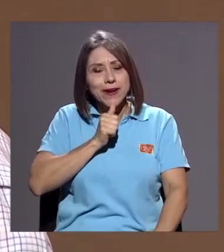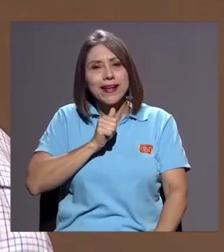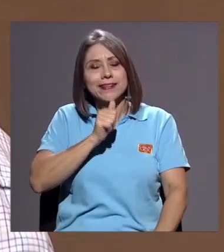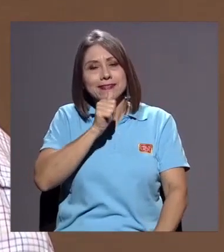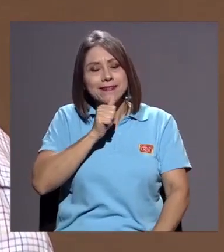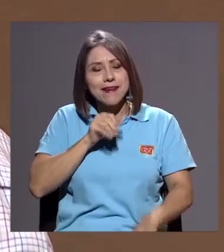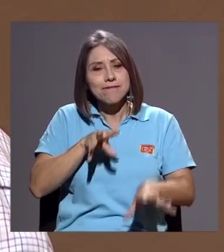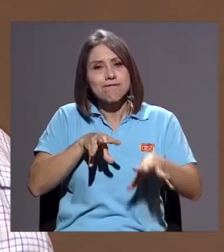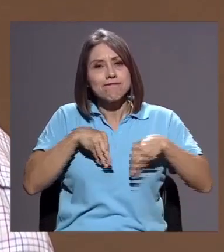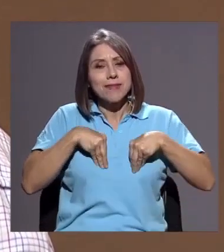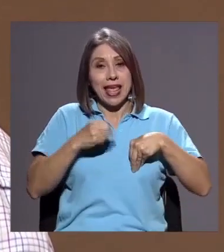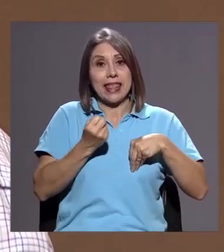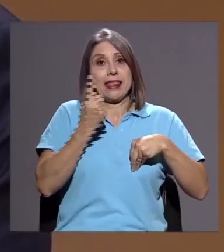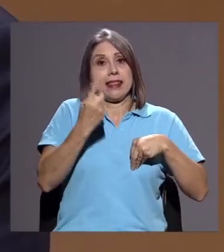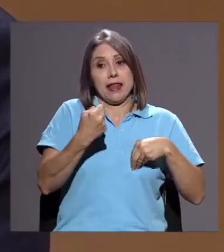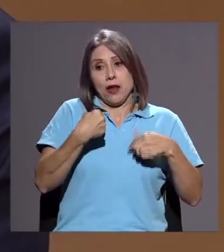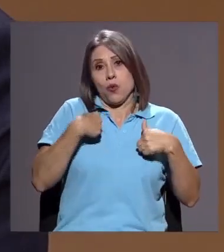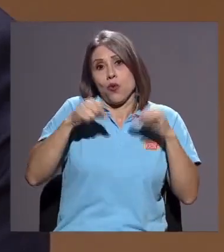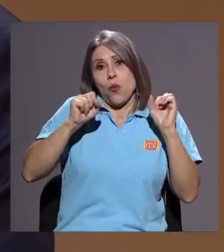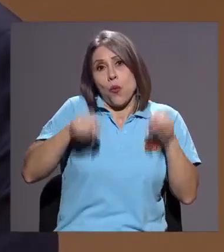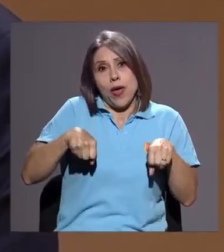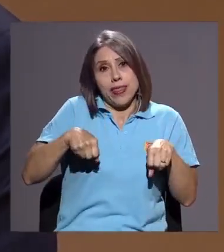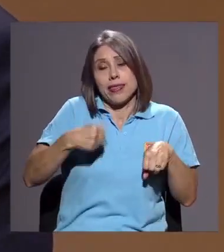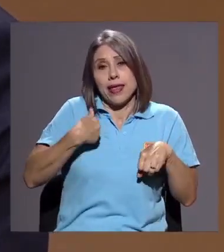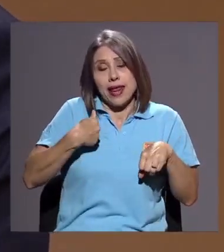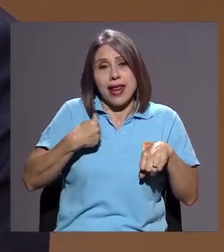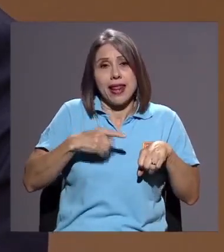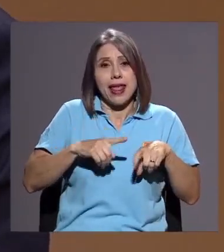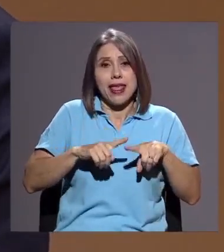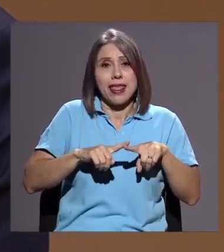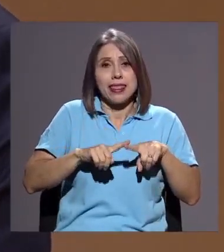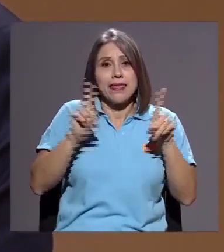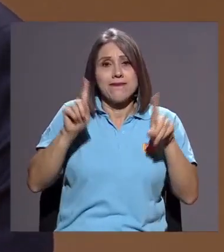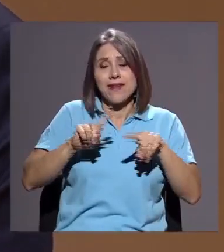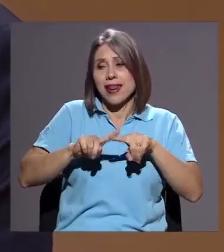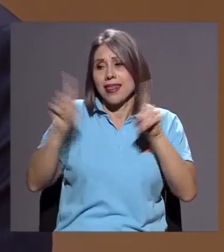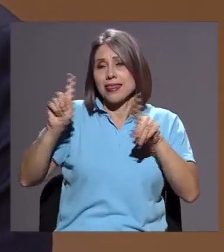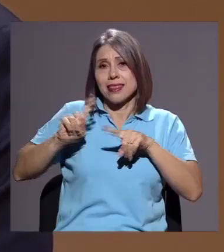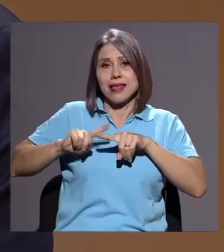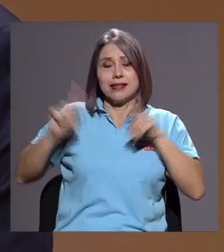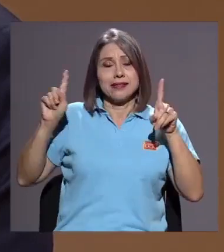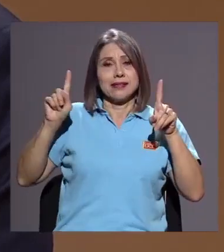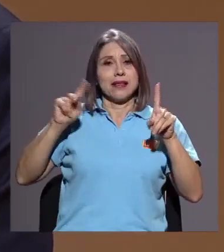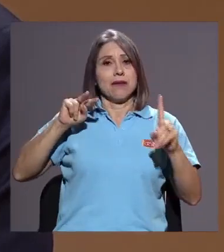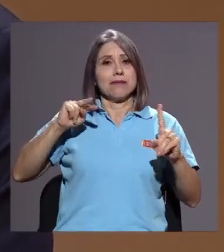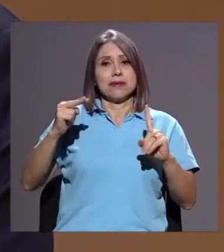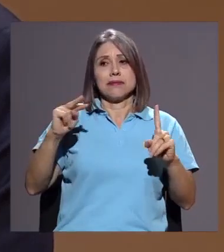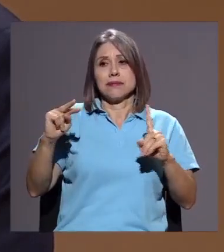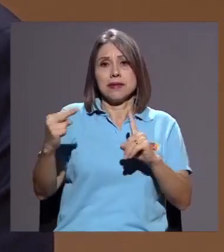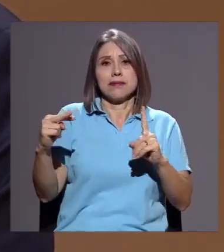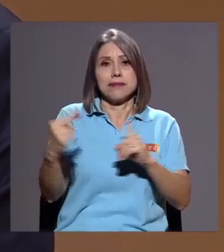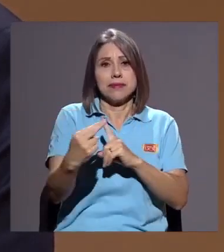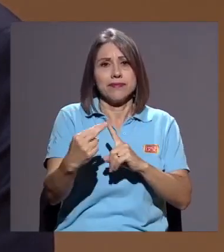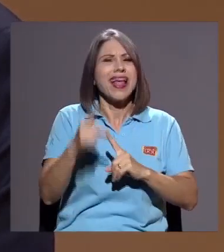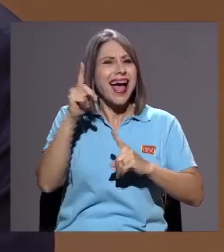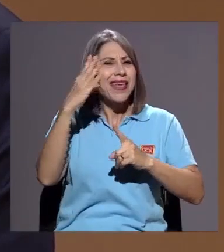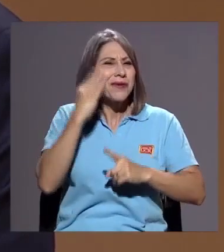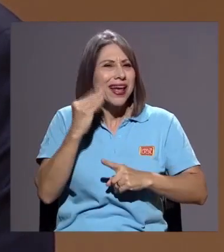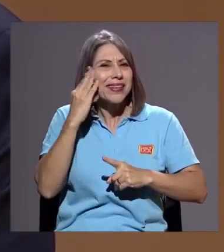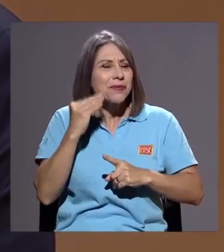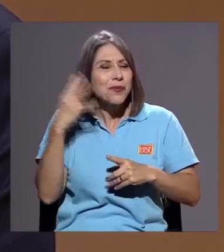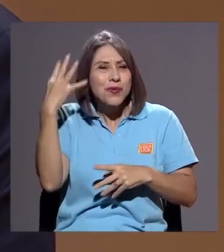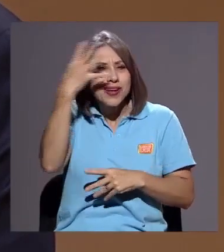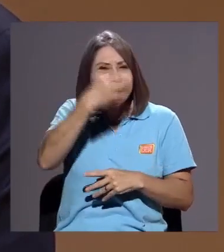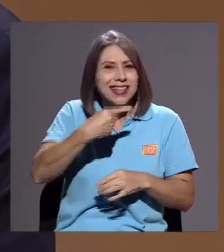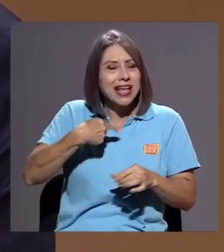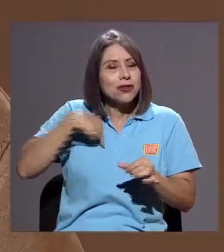decir, el entender que uno podía tener diferentes desvíos, ¿verdad? Y hay una anécdota muy linda que yo siempre la